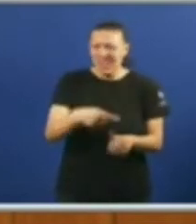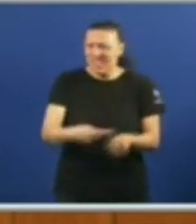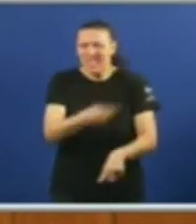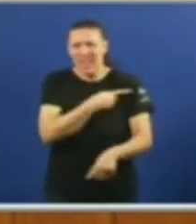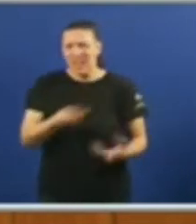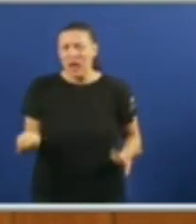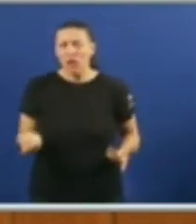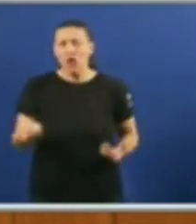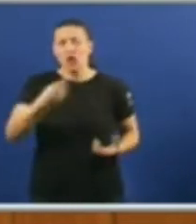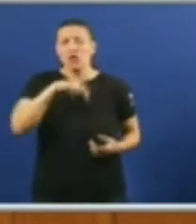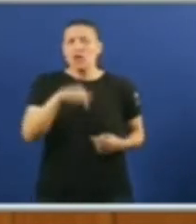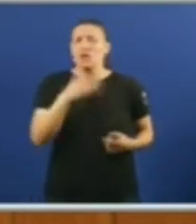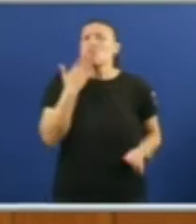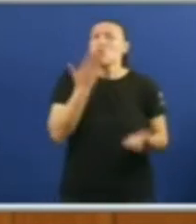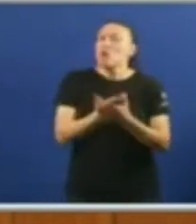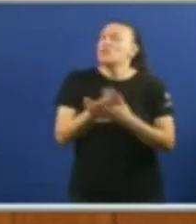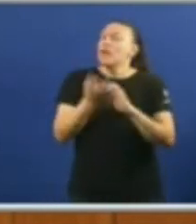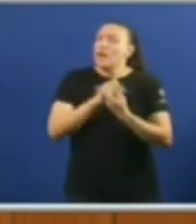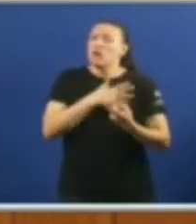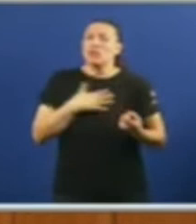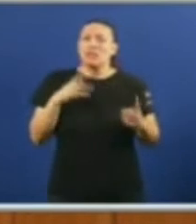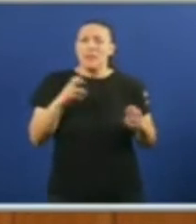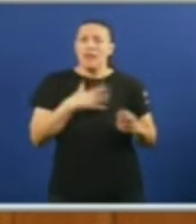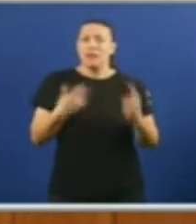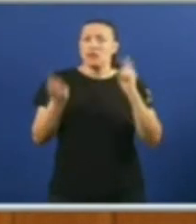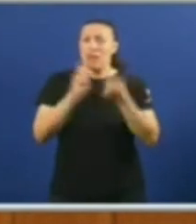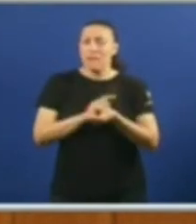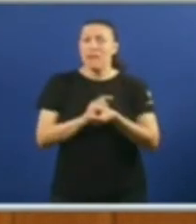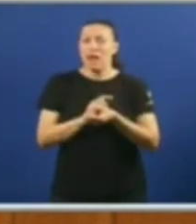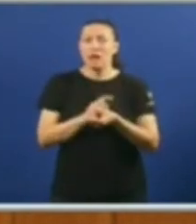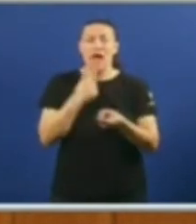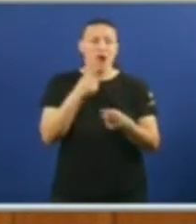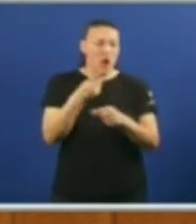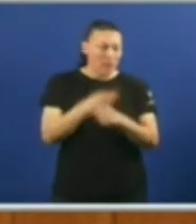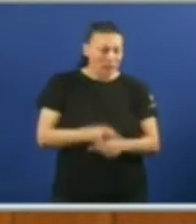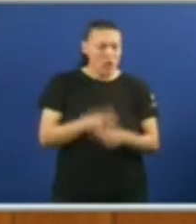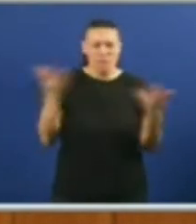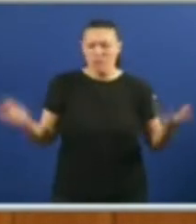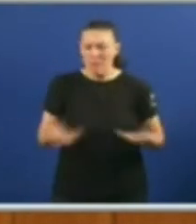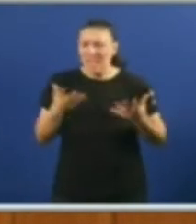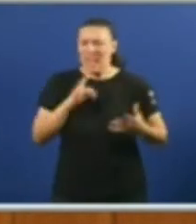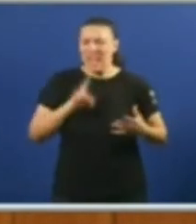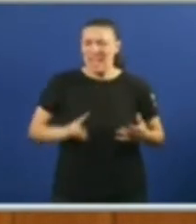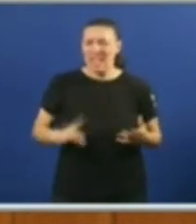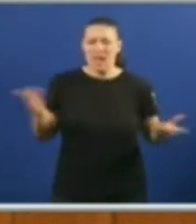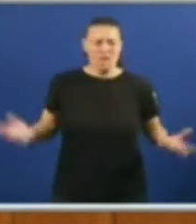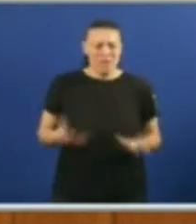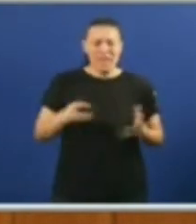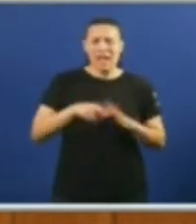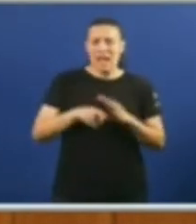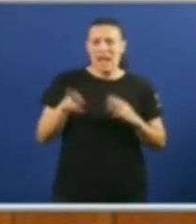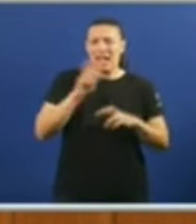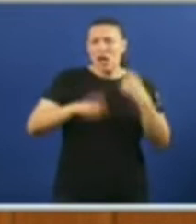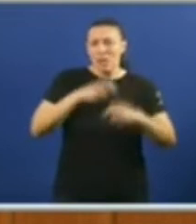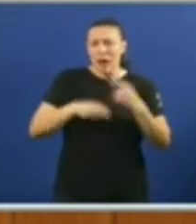E nós aquí tamén propoñemos cambios neses ámbitos onde establecemos obrigas de fomentar as enerxías renovables